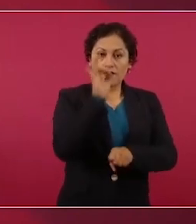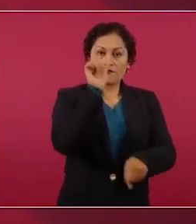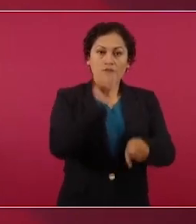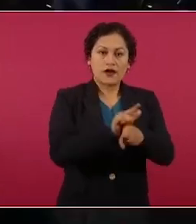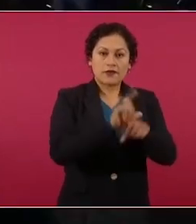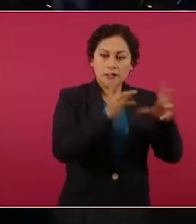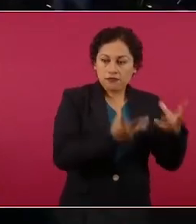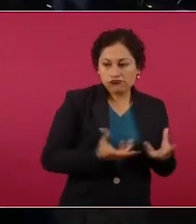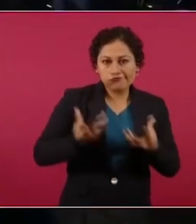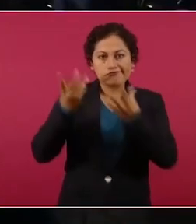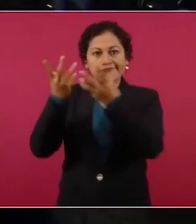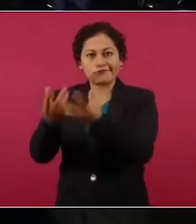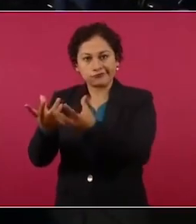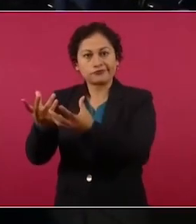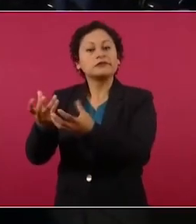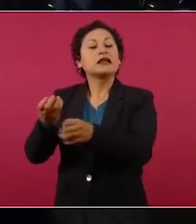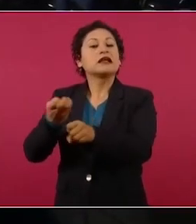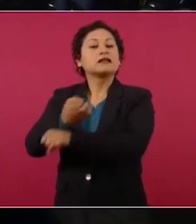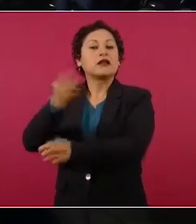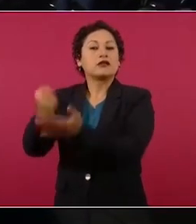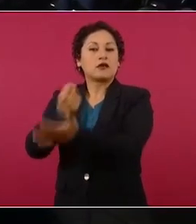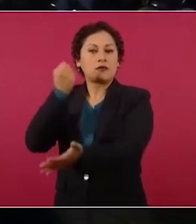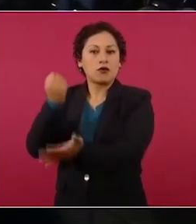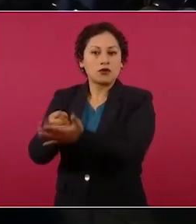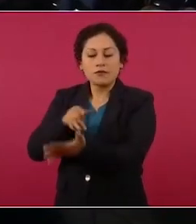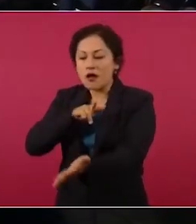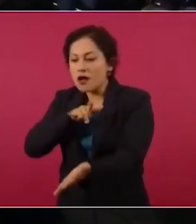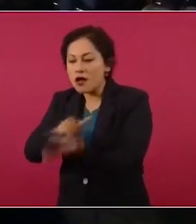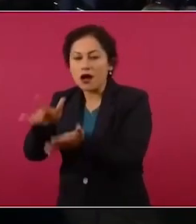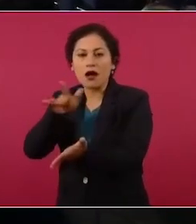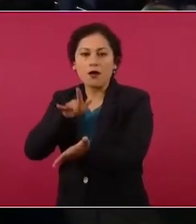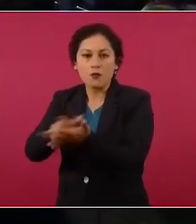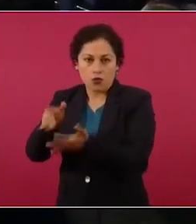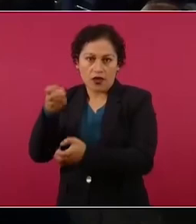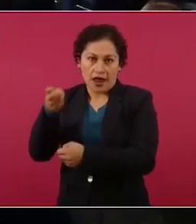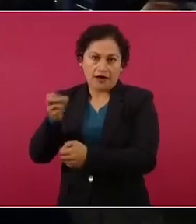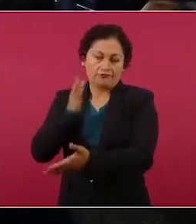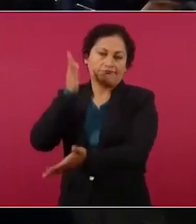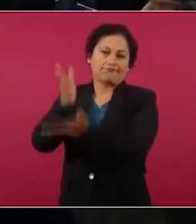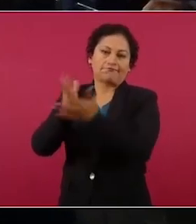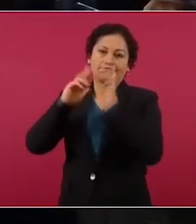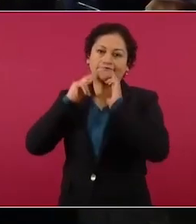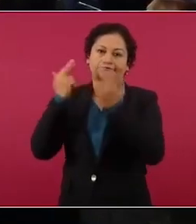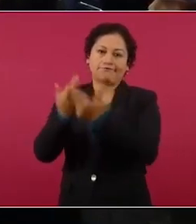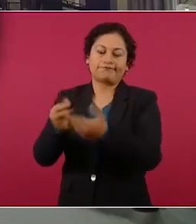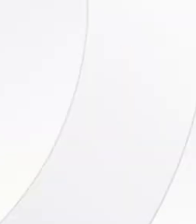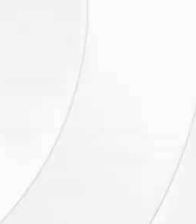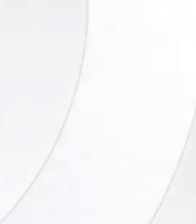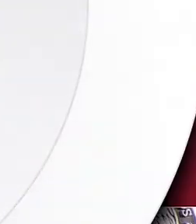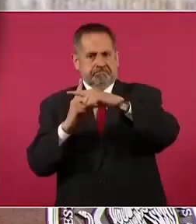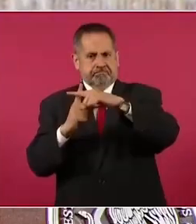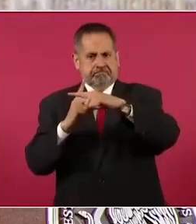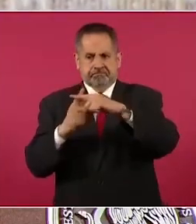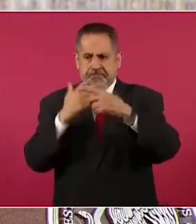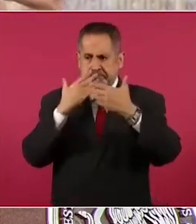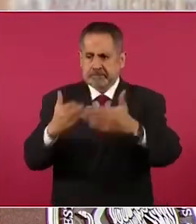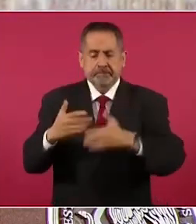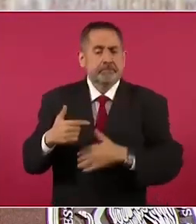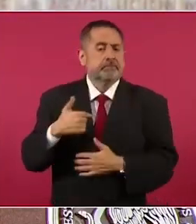de apoyo al pueblo de Tamaulipas. Entonces, comenzamos con el doctor Alcocer.